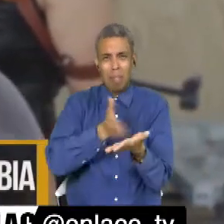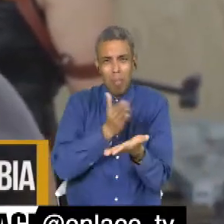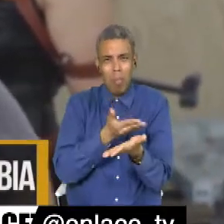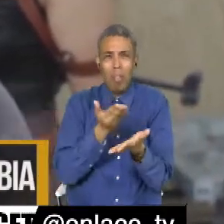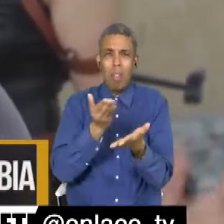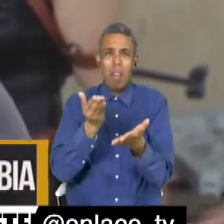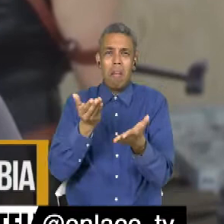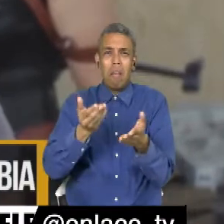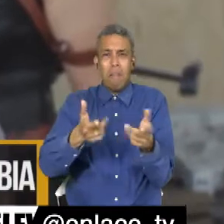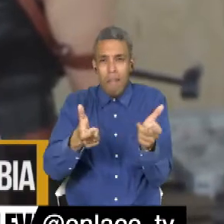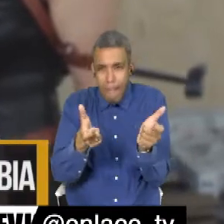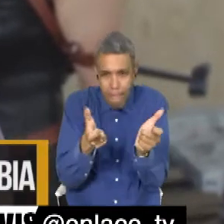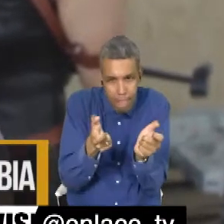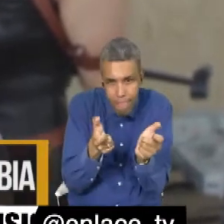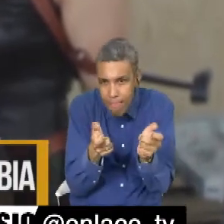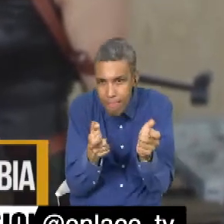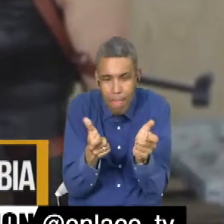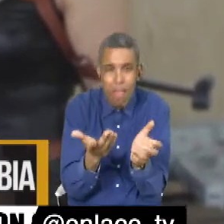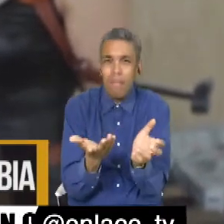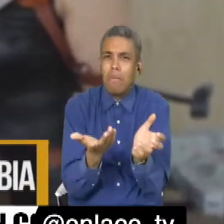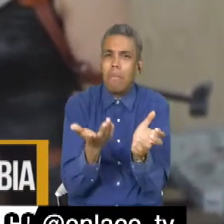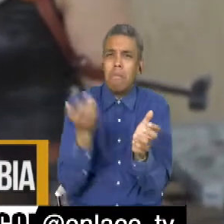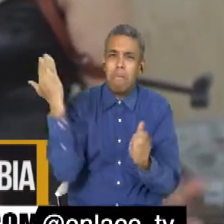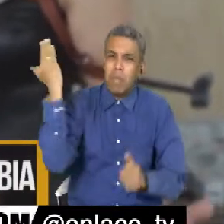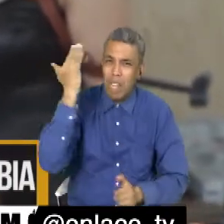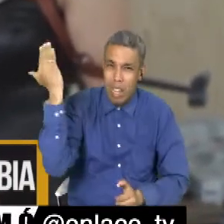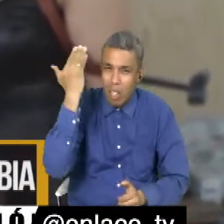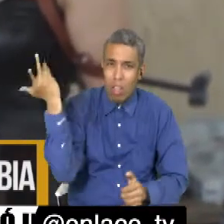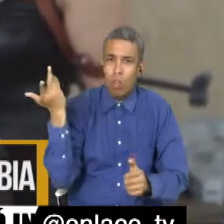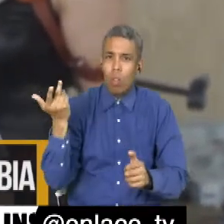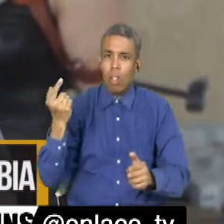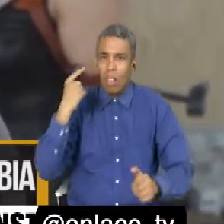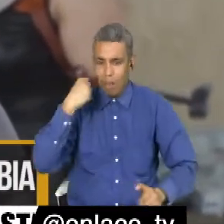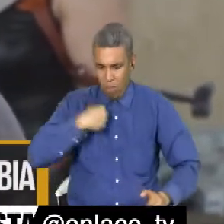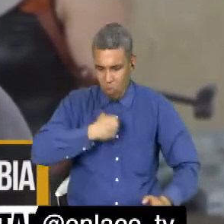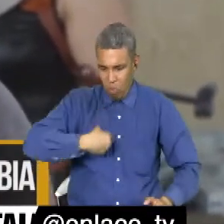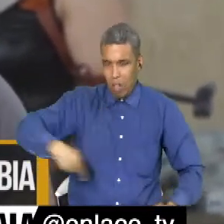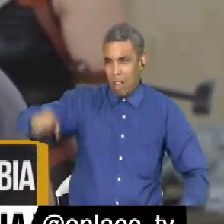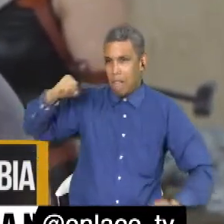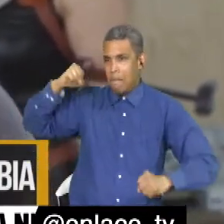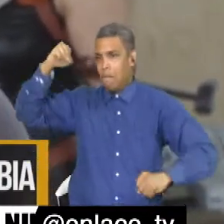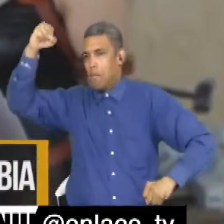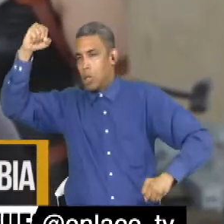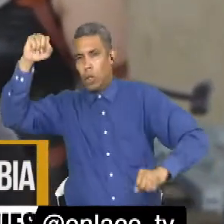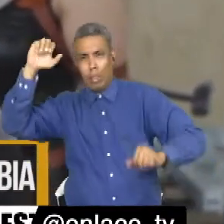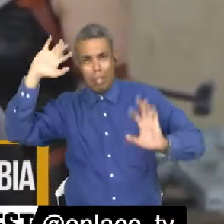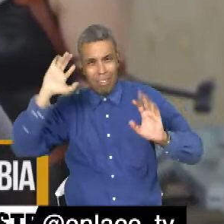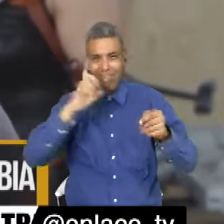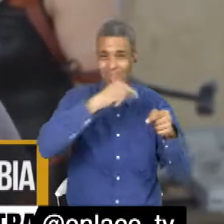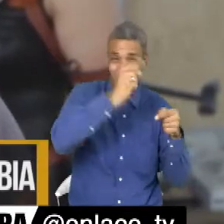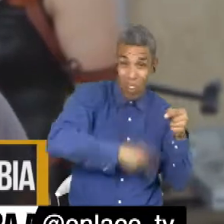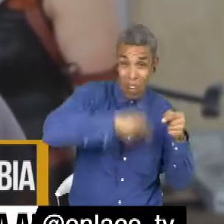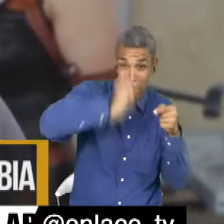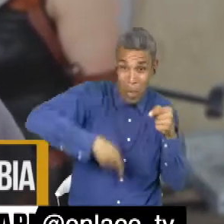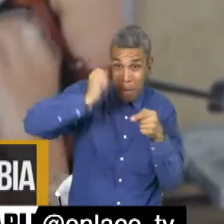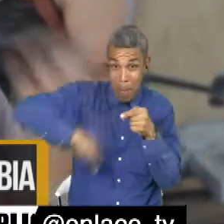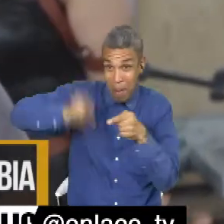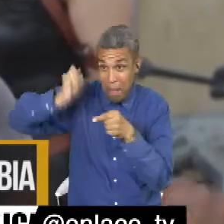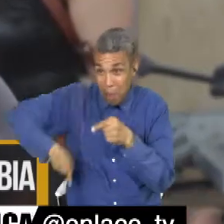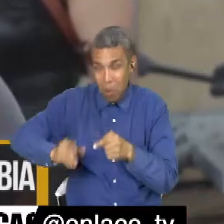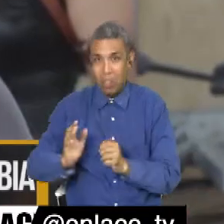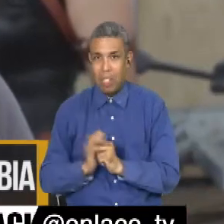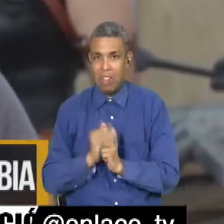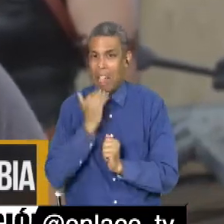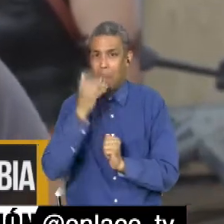video, de películas, de series, de superhéroes. Eso realmente es vivir la fantasía de lo que se ve en el cine, vivir